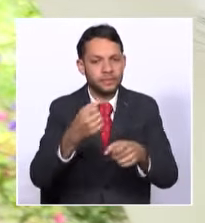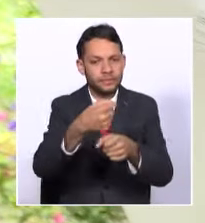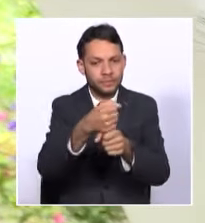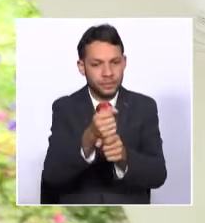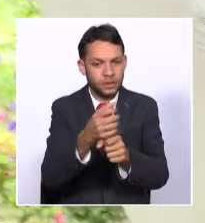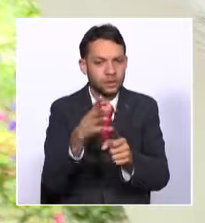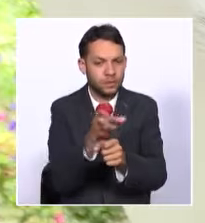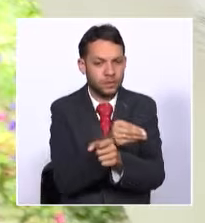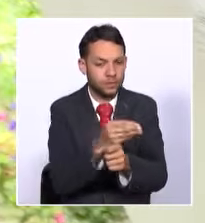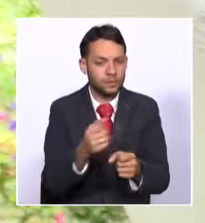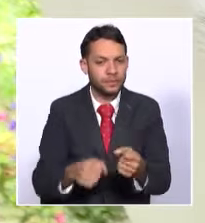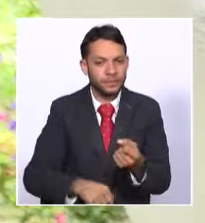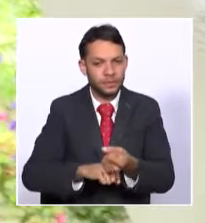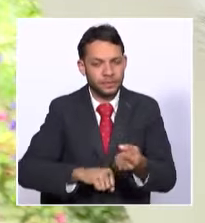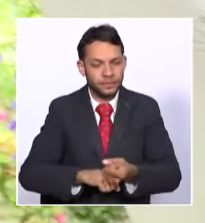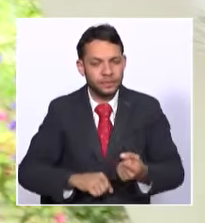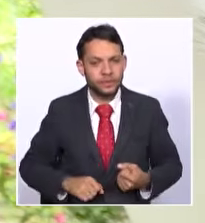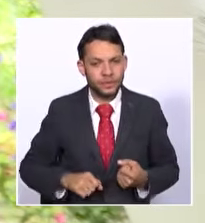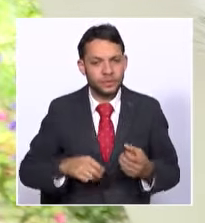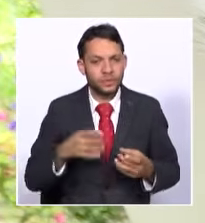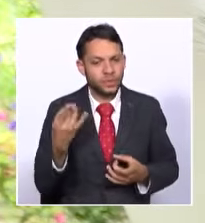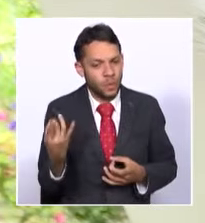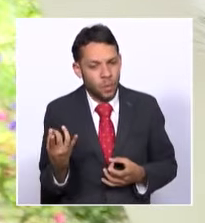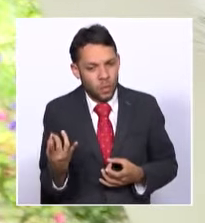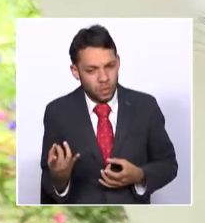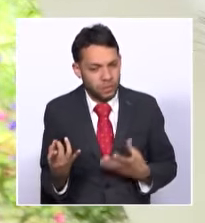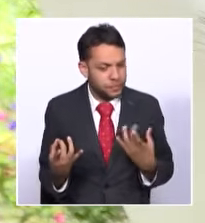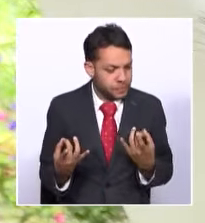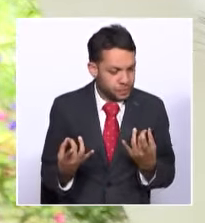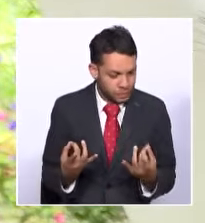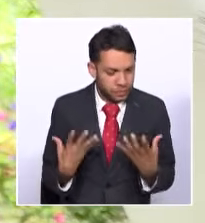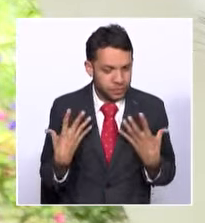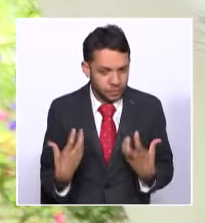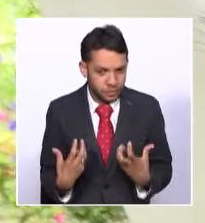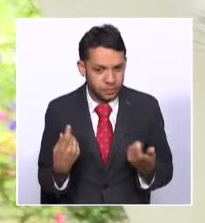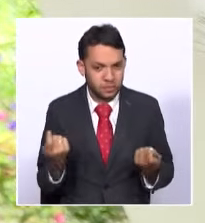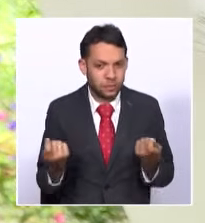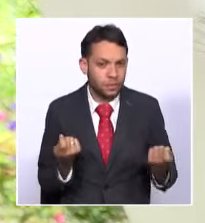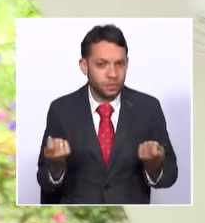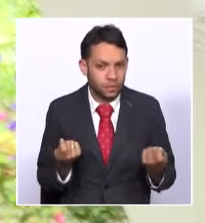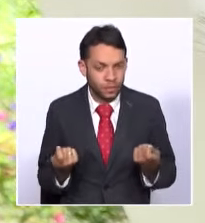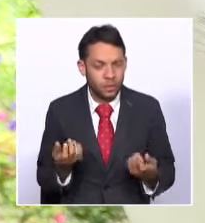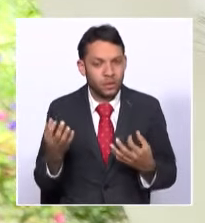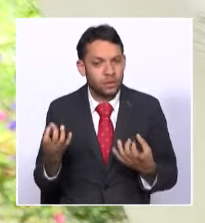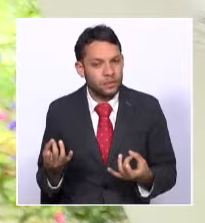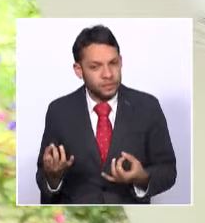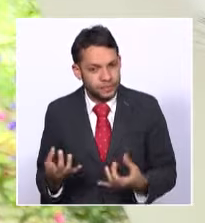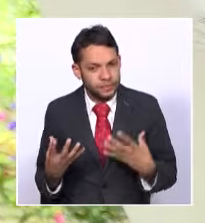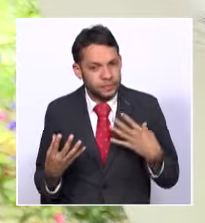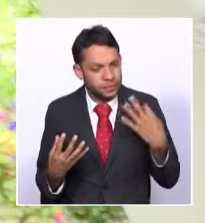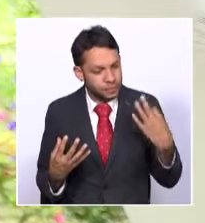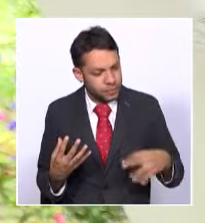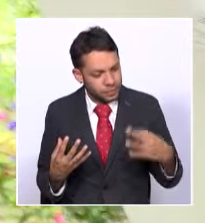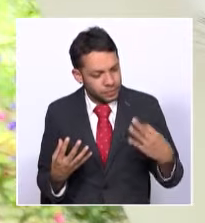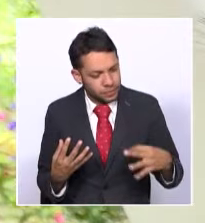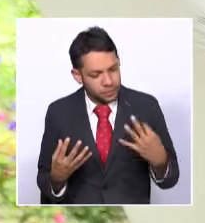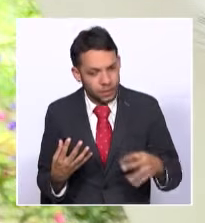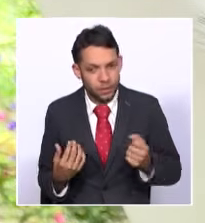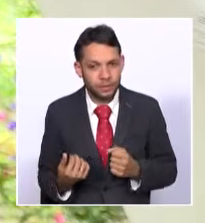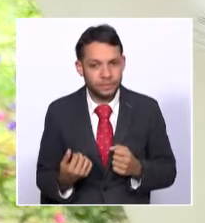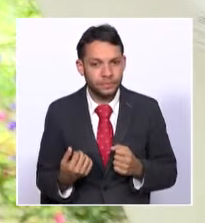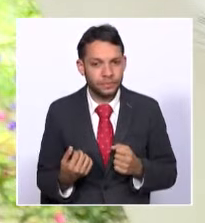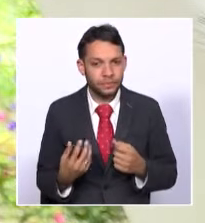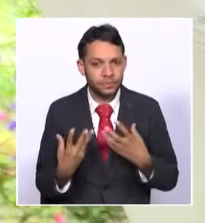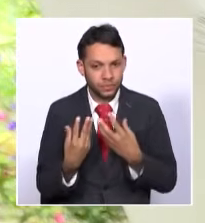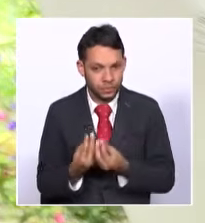nosotros en el manejo del dolor, en algo que hemos querido trabajar para el manejo del dolor, siempre vamos, digamos que con un trabajo